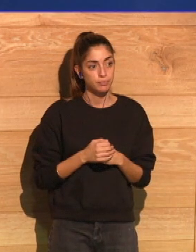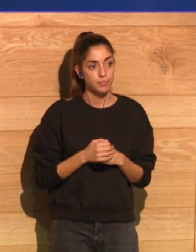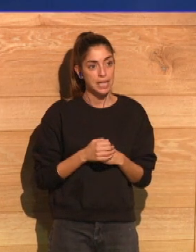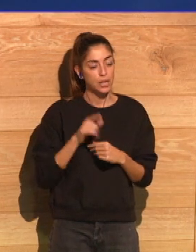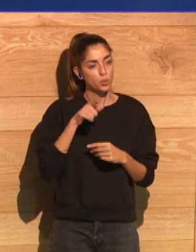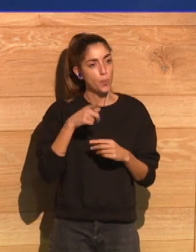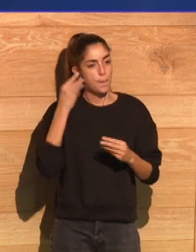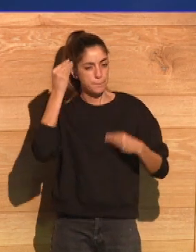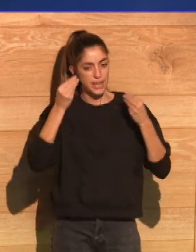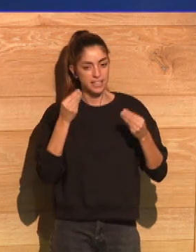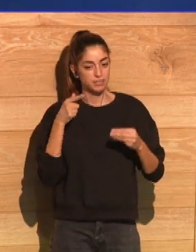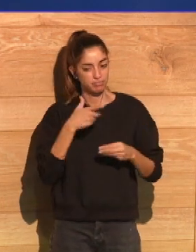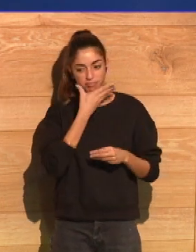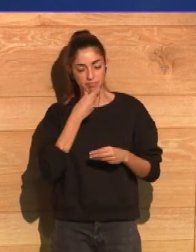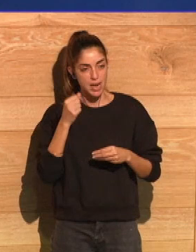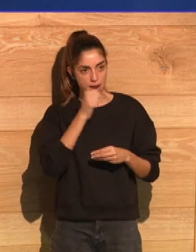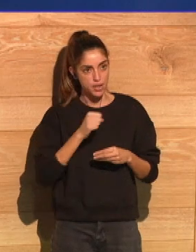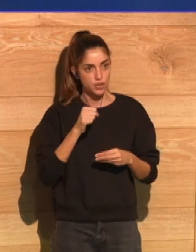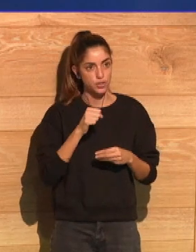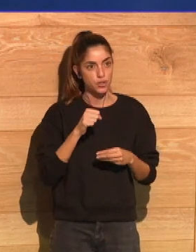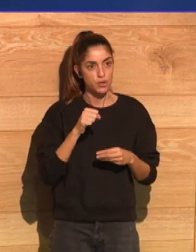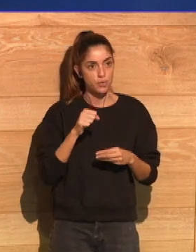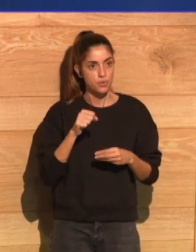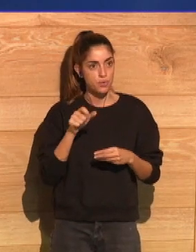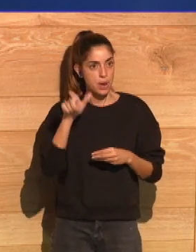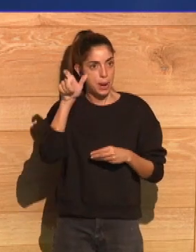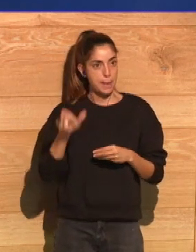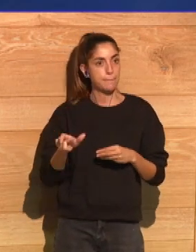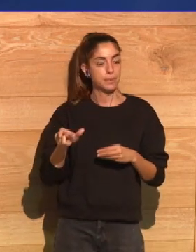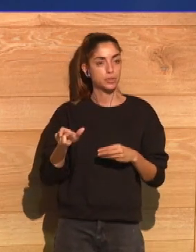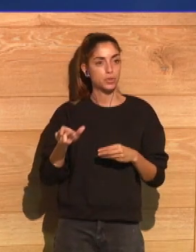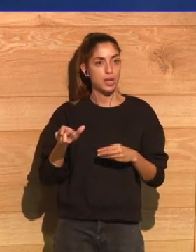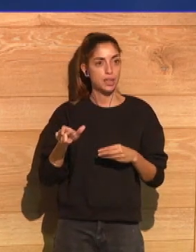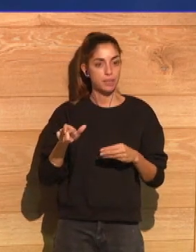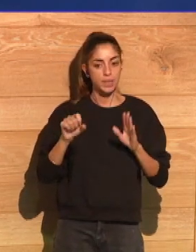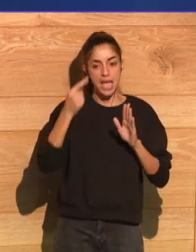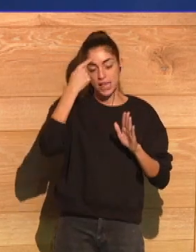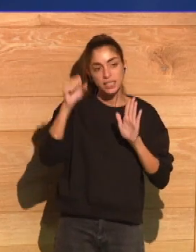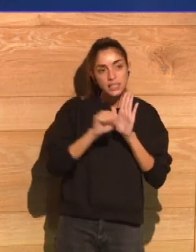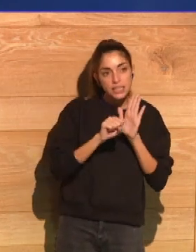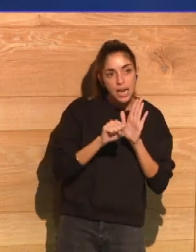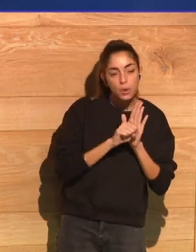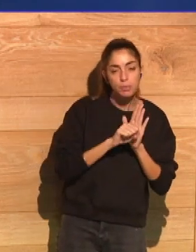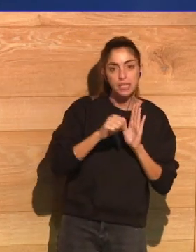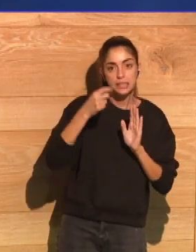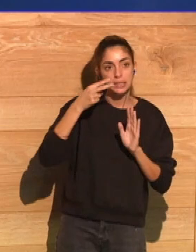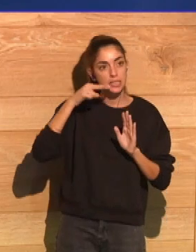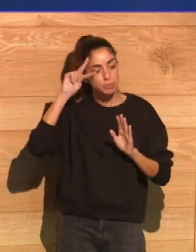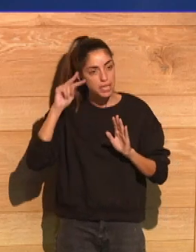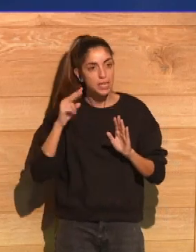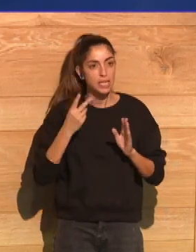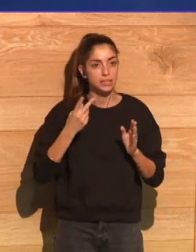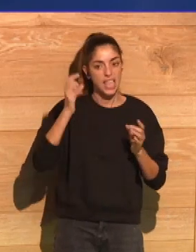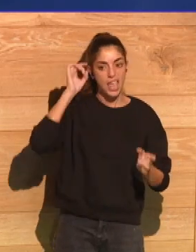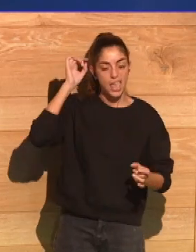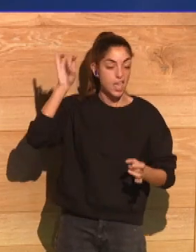Está fascinante porque uno puede sacar sus traumas, sus ideas, sus experiencias,